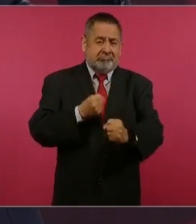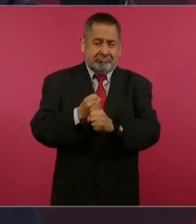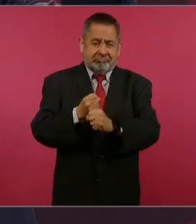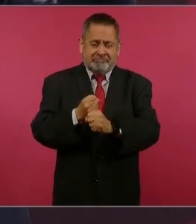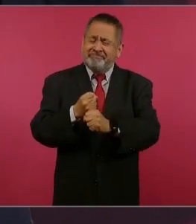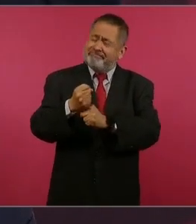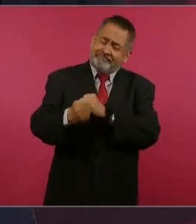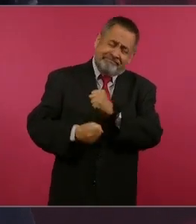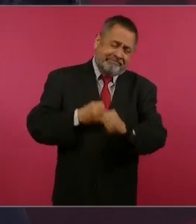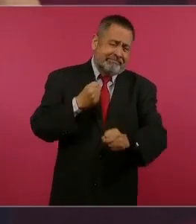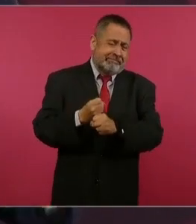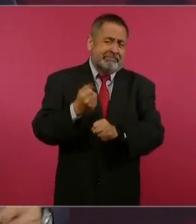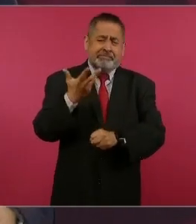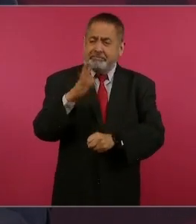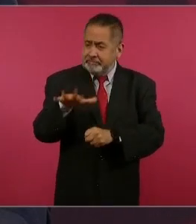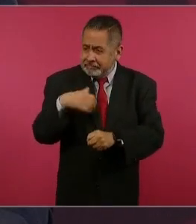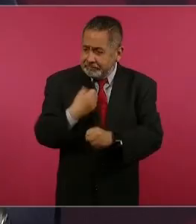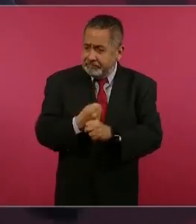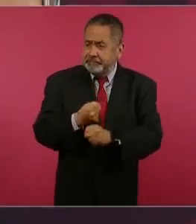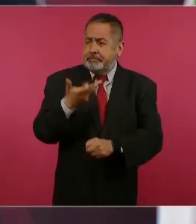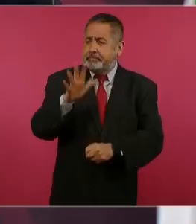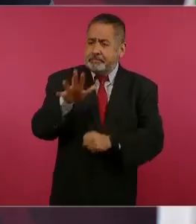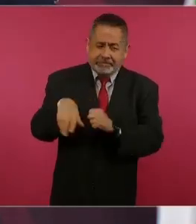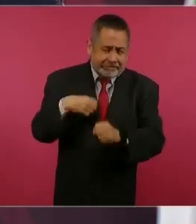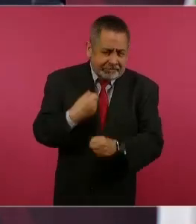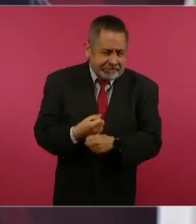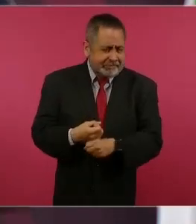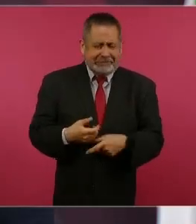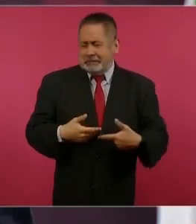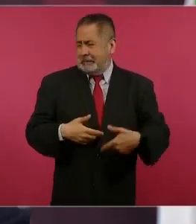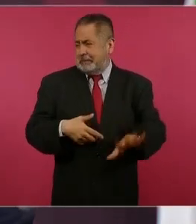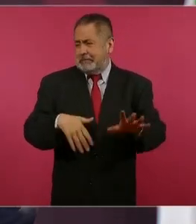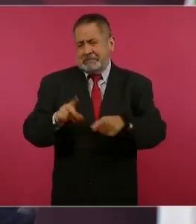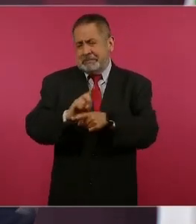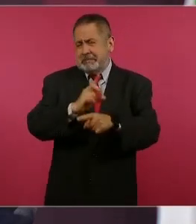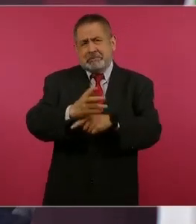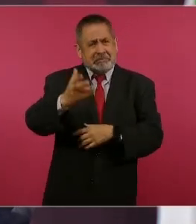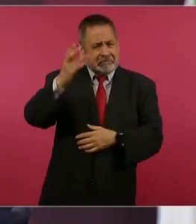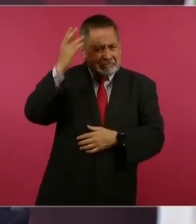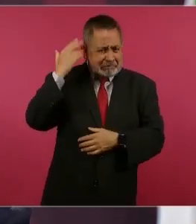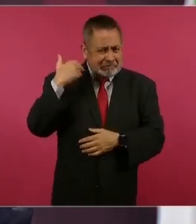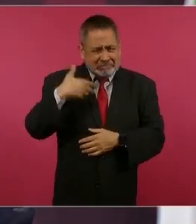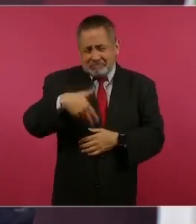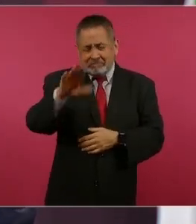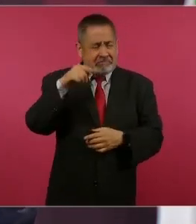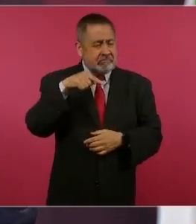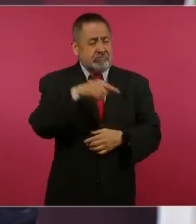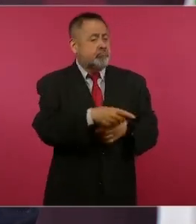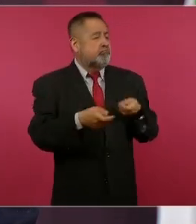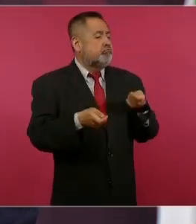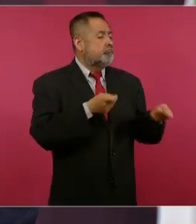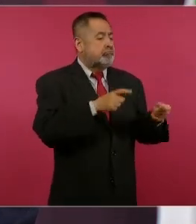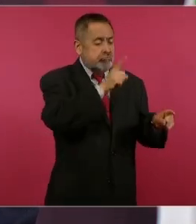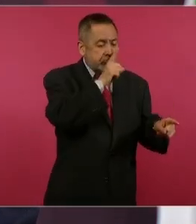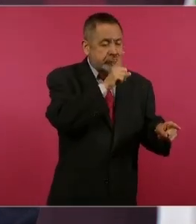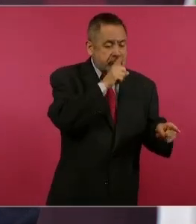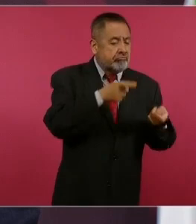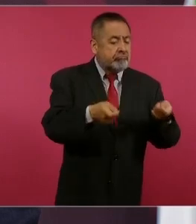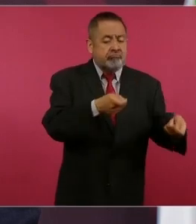Años. Décadas. Esto viene de lejos.